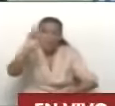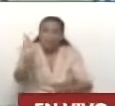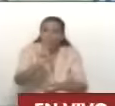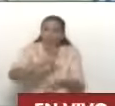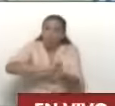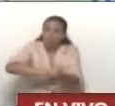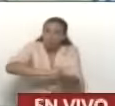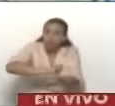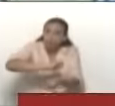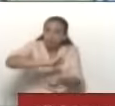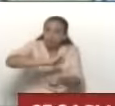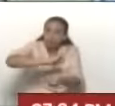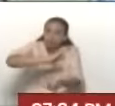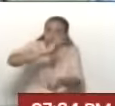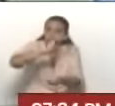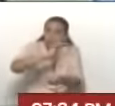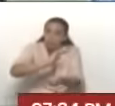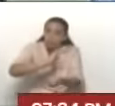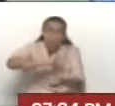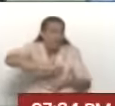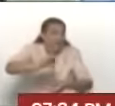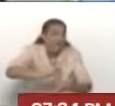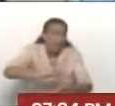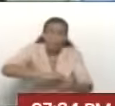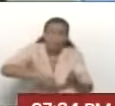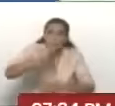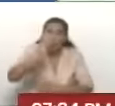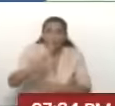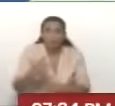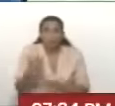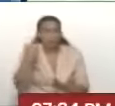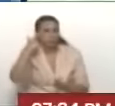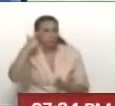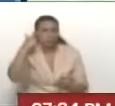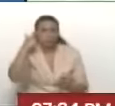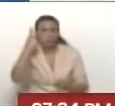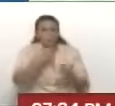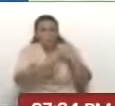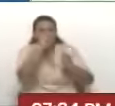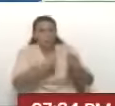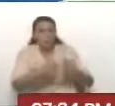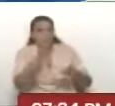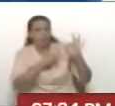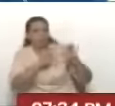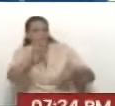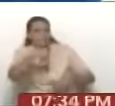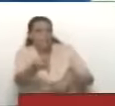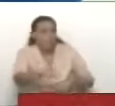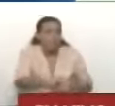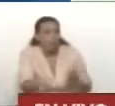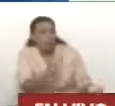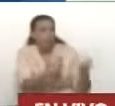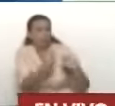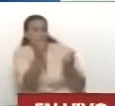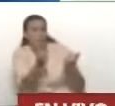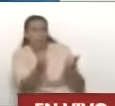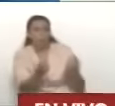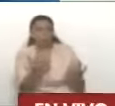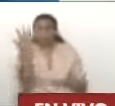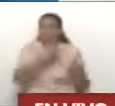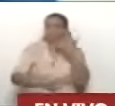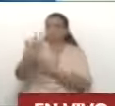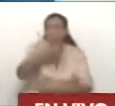pero hay un proceso de desaceleración, no deflación. Me va a volver loco Luis Guillermo con tu comentario, chico. Que hay, que no hay, que sí hay.